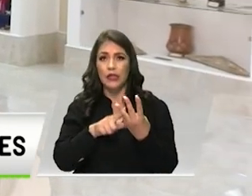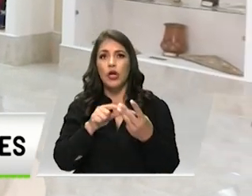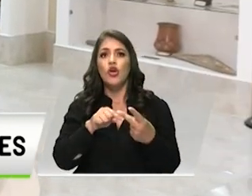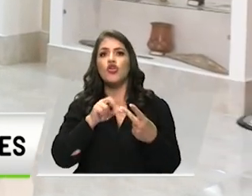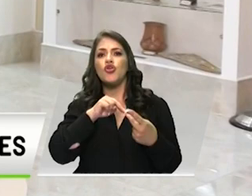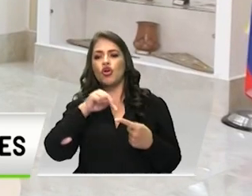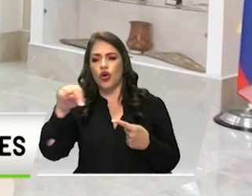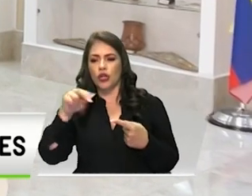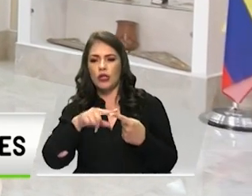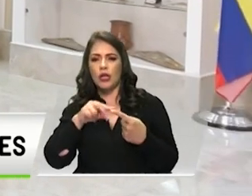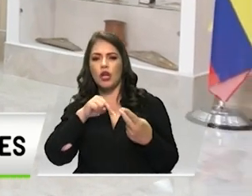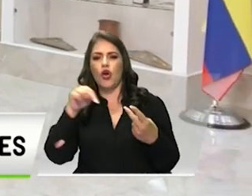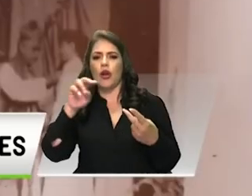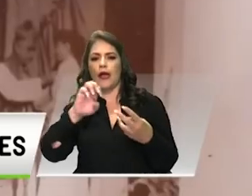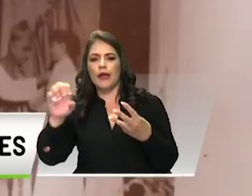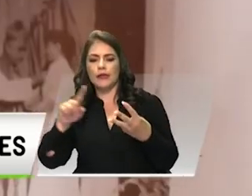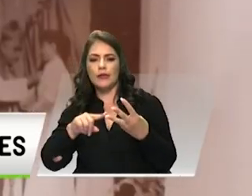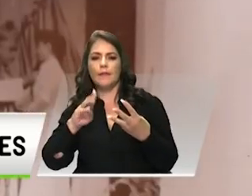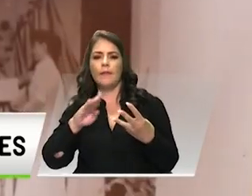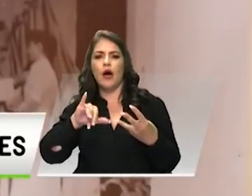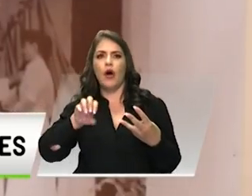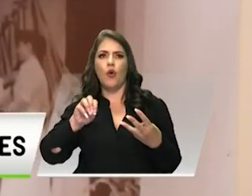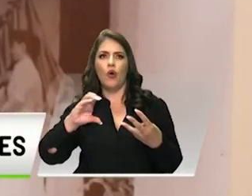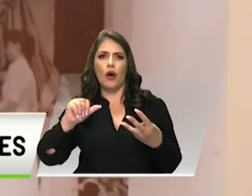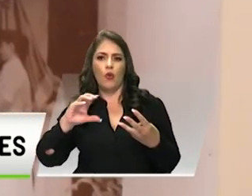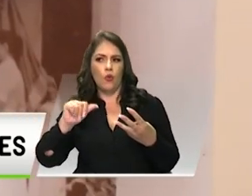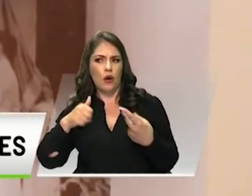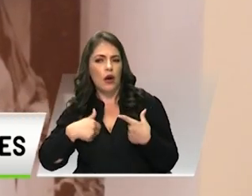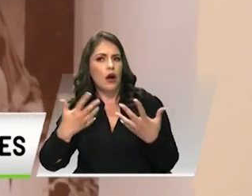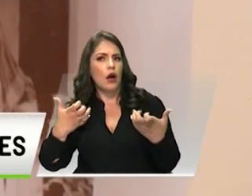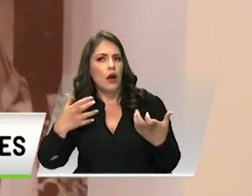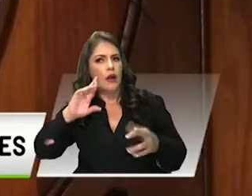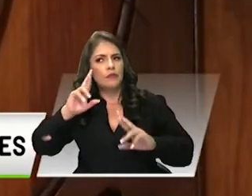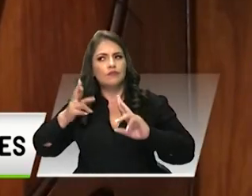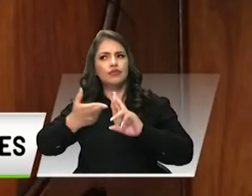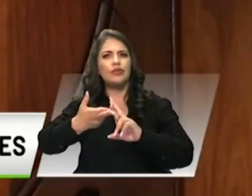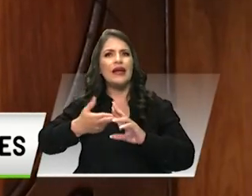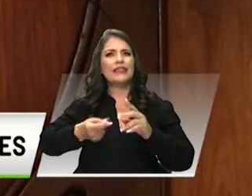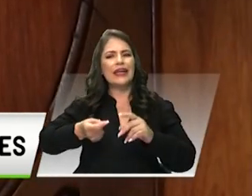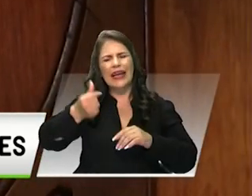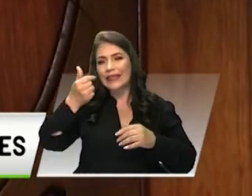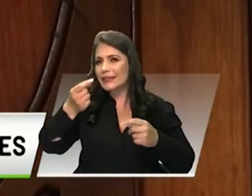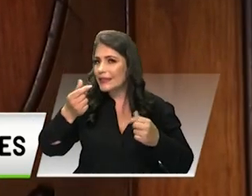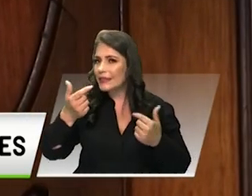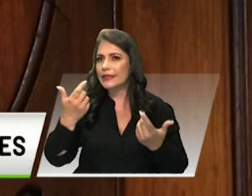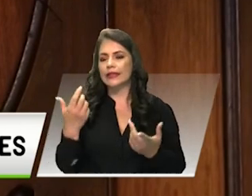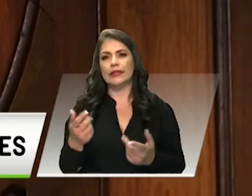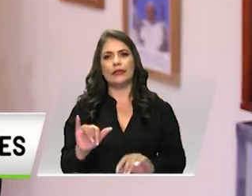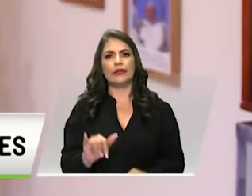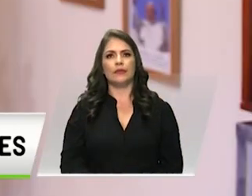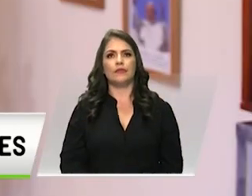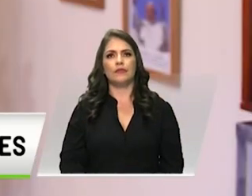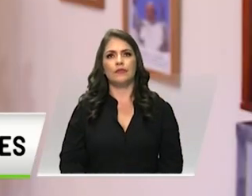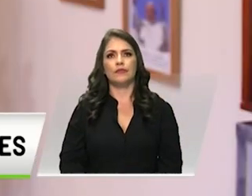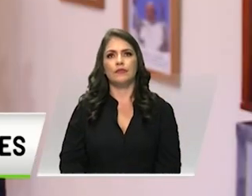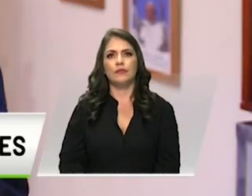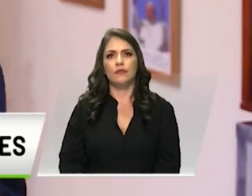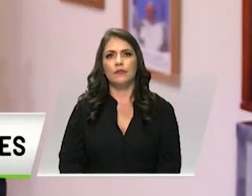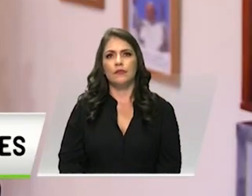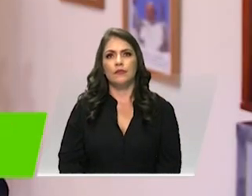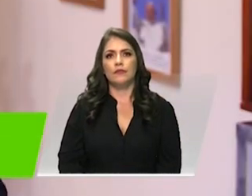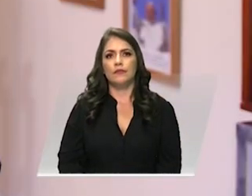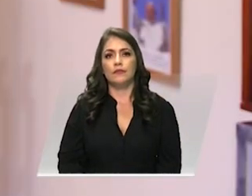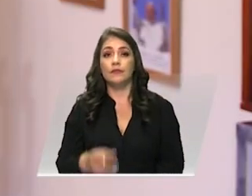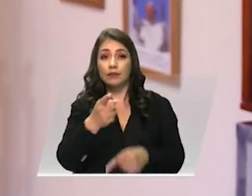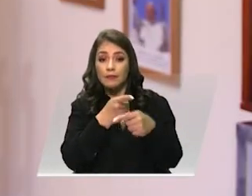Cauca y Nordeste, comunidades que sueñan con tener en sus atrios a un santo nacido en estos territorios. El